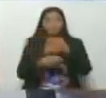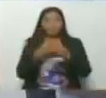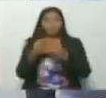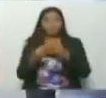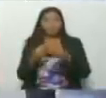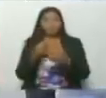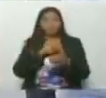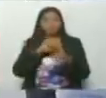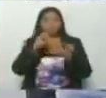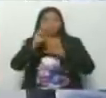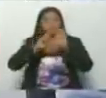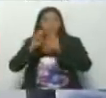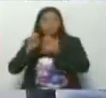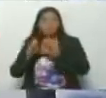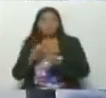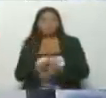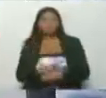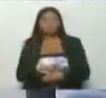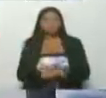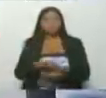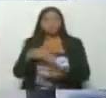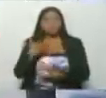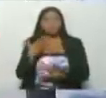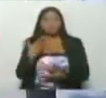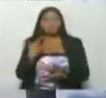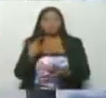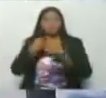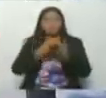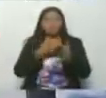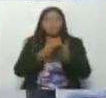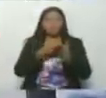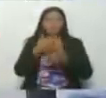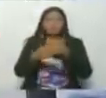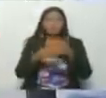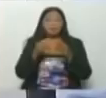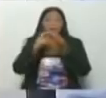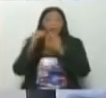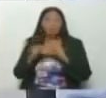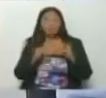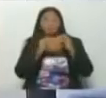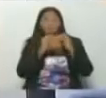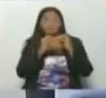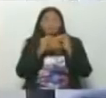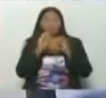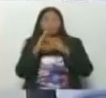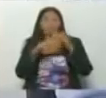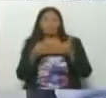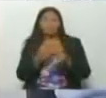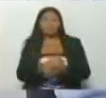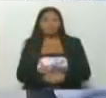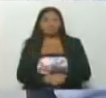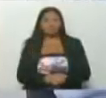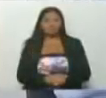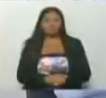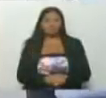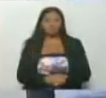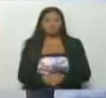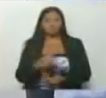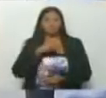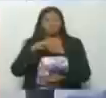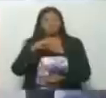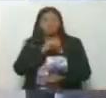evaluar la posibilidad de invertir eso sea reinstaurado sea reestablecido y los privados